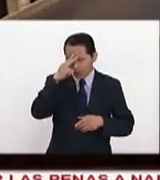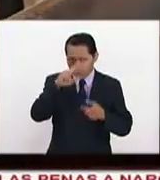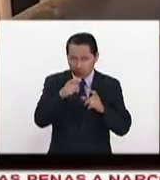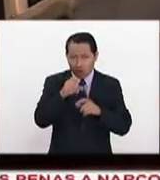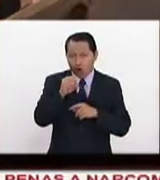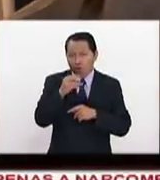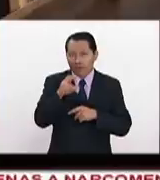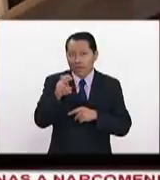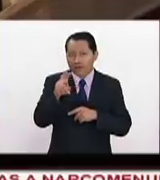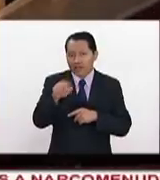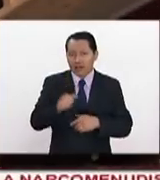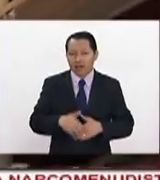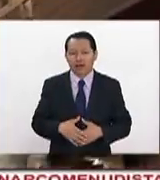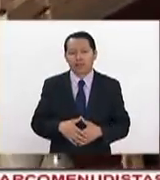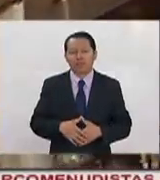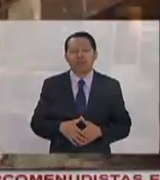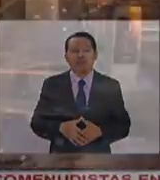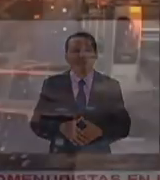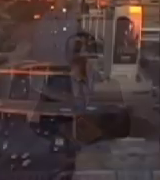Día, Omar Vera.